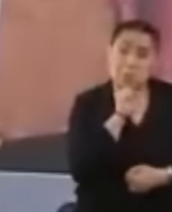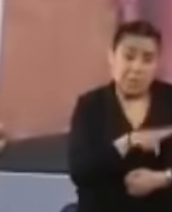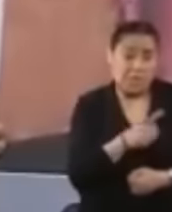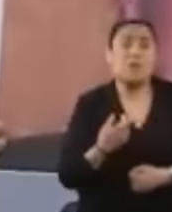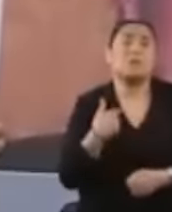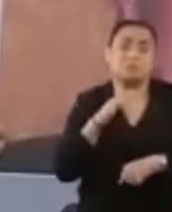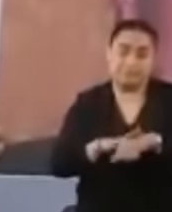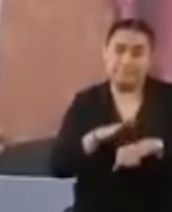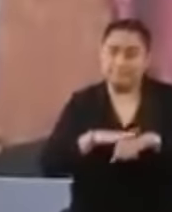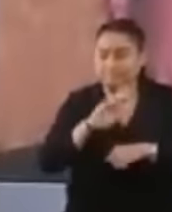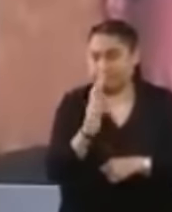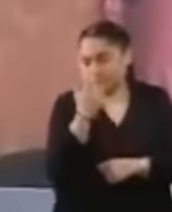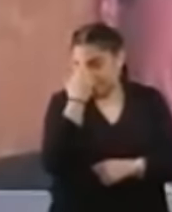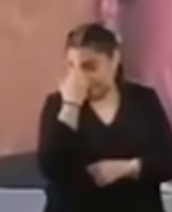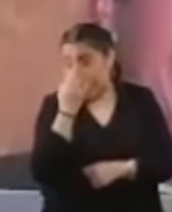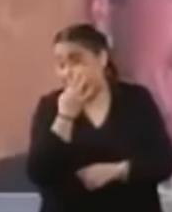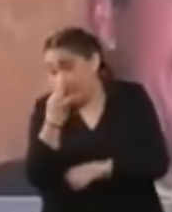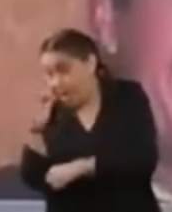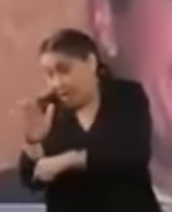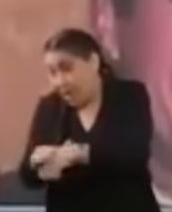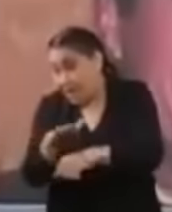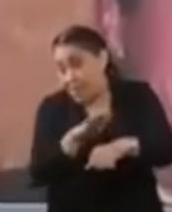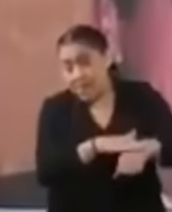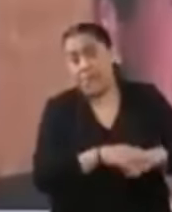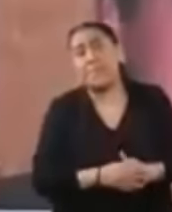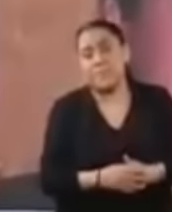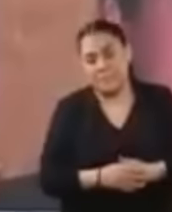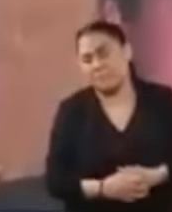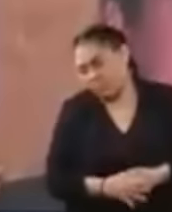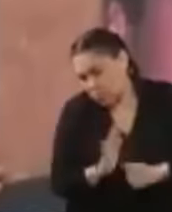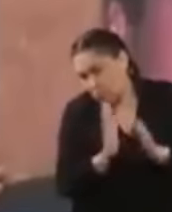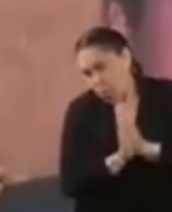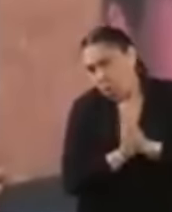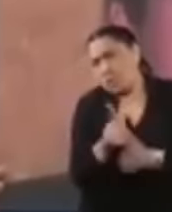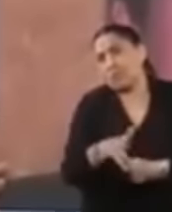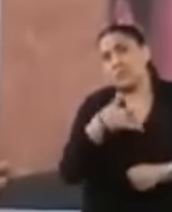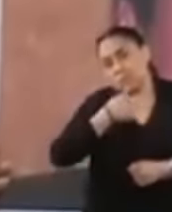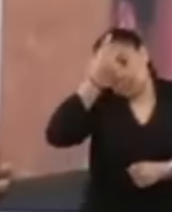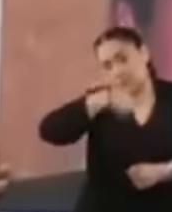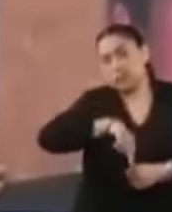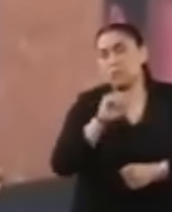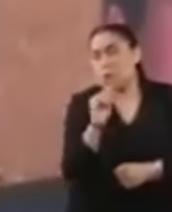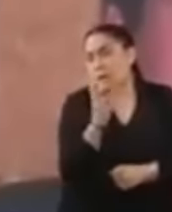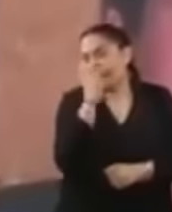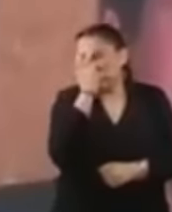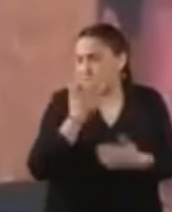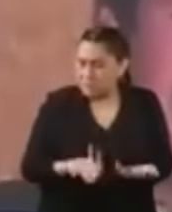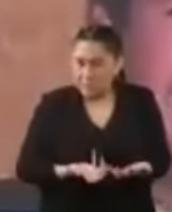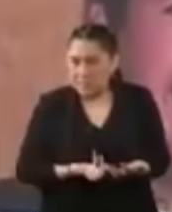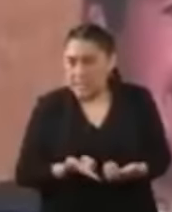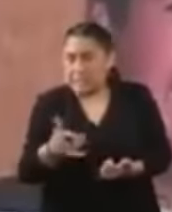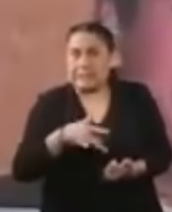y les digo, compañeros y compañeras, tengan un poquito de vergüenza, tengan un poquito